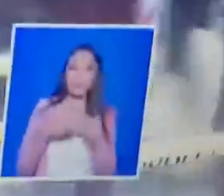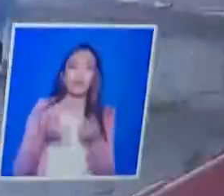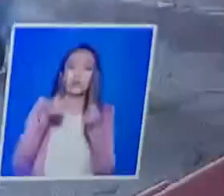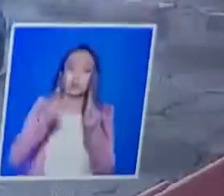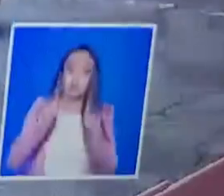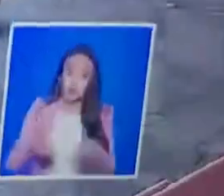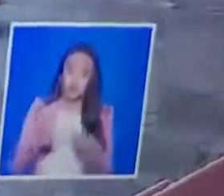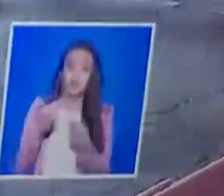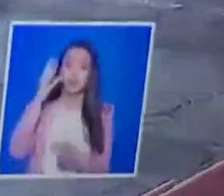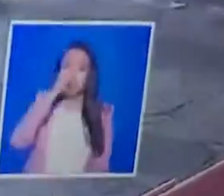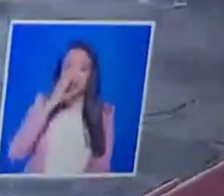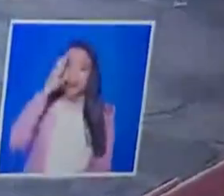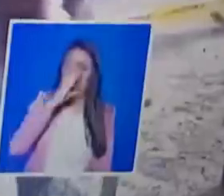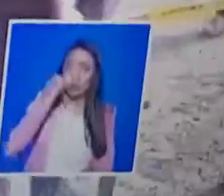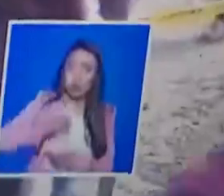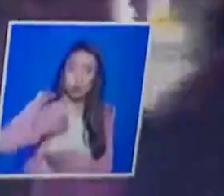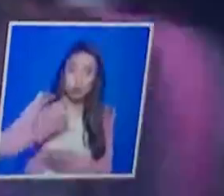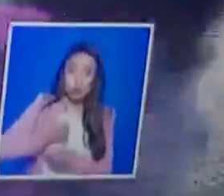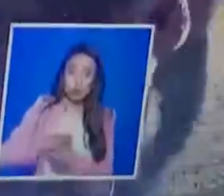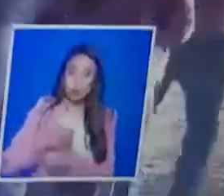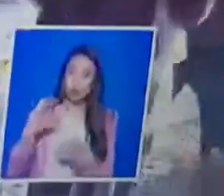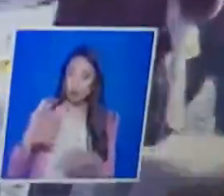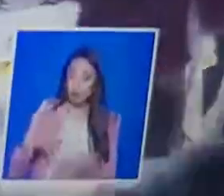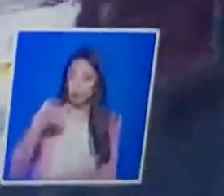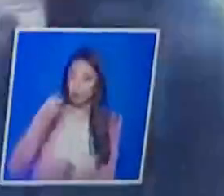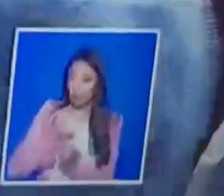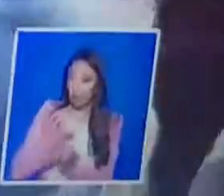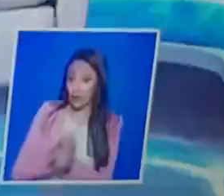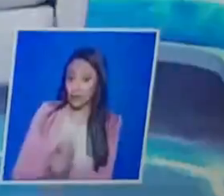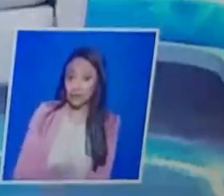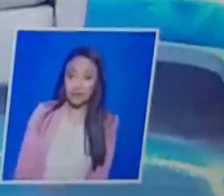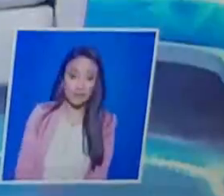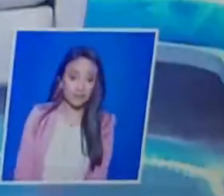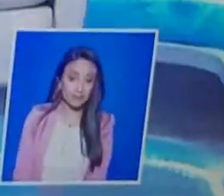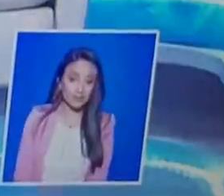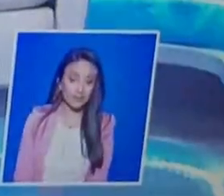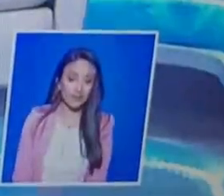presente que el buscar trabajo ya es un trabajo. 8 de la mañana.